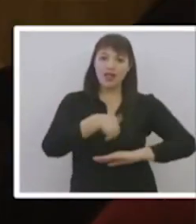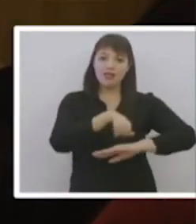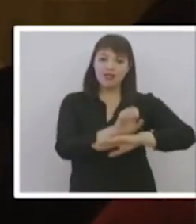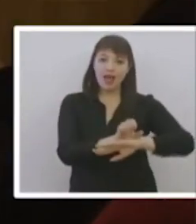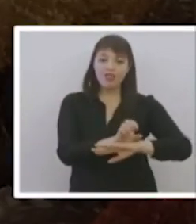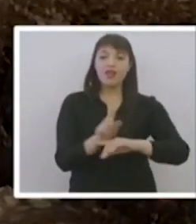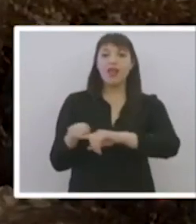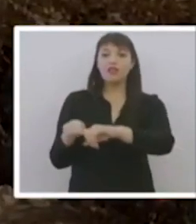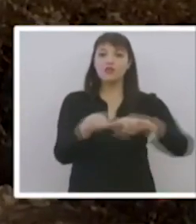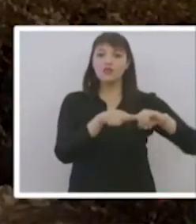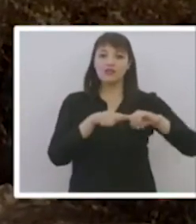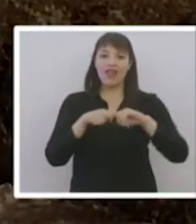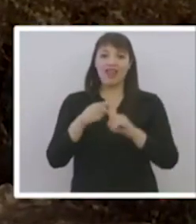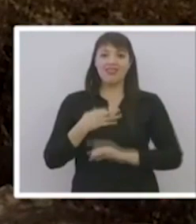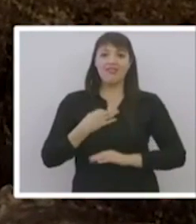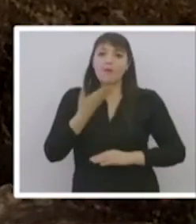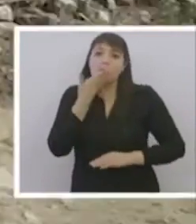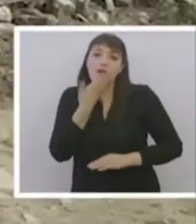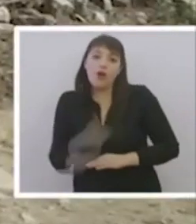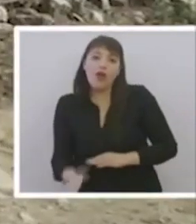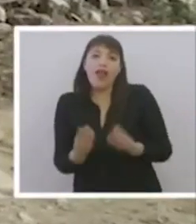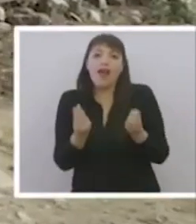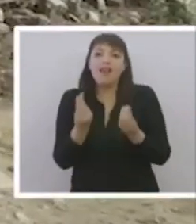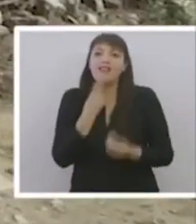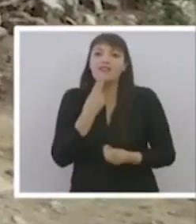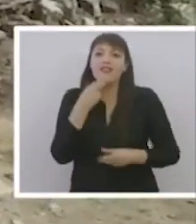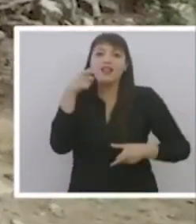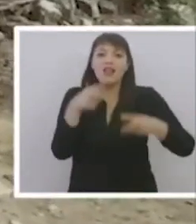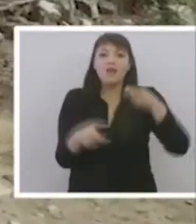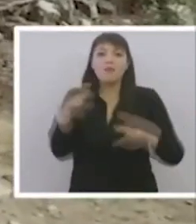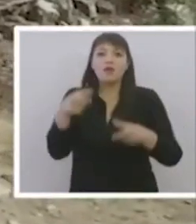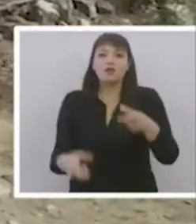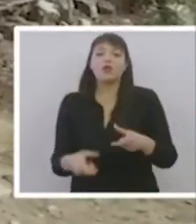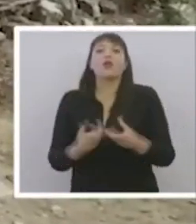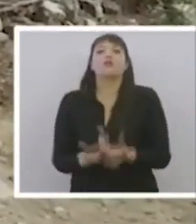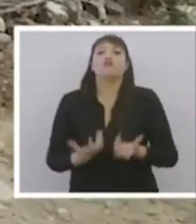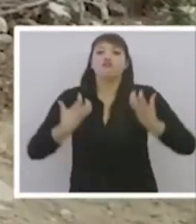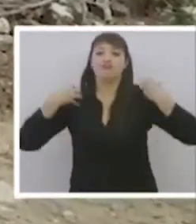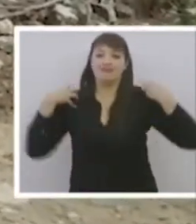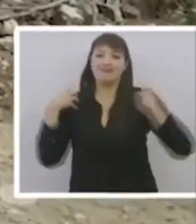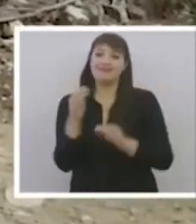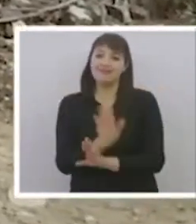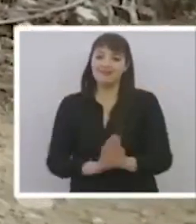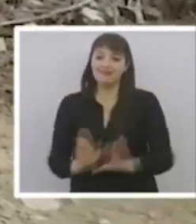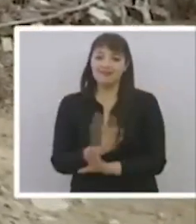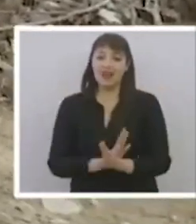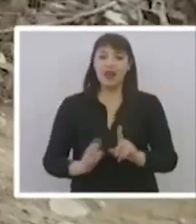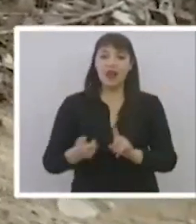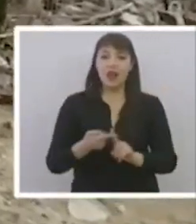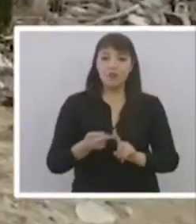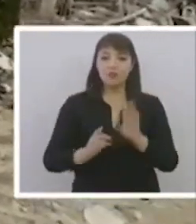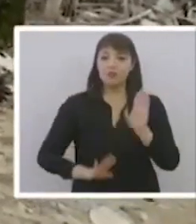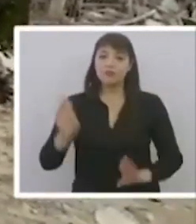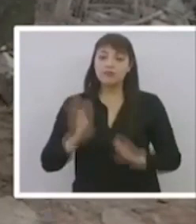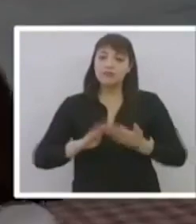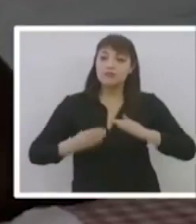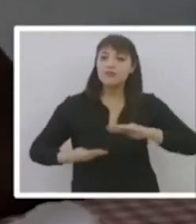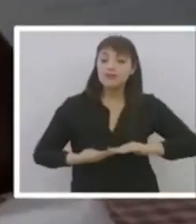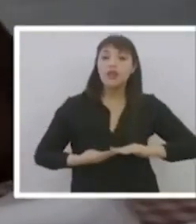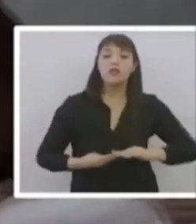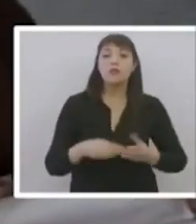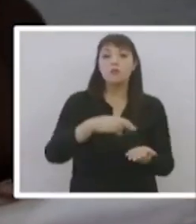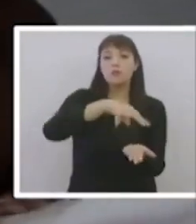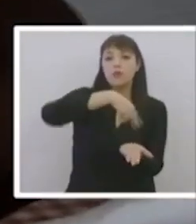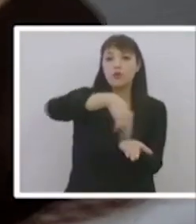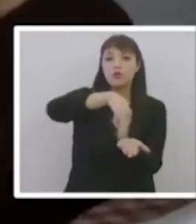el Estado ni siquiera había visibilizado durante muchos años y por otro lado de lo importante que nos han